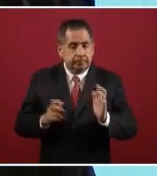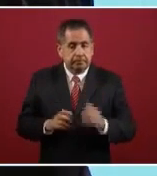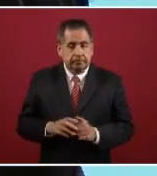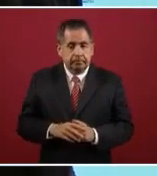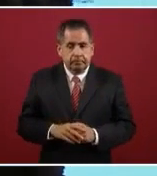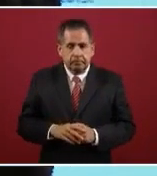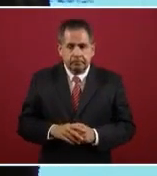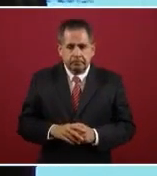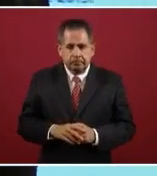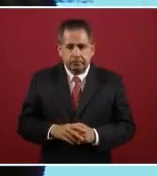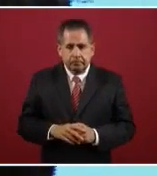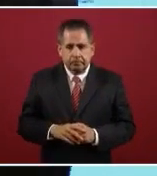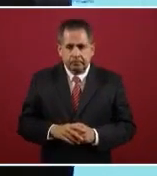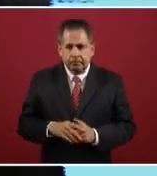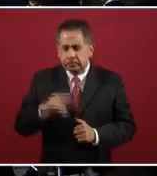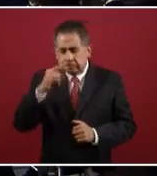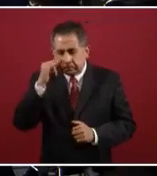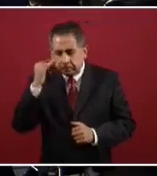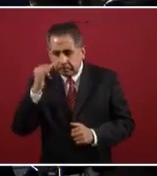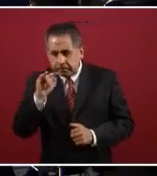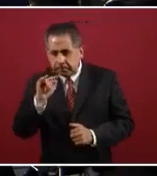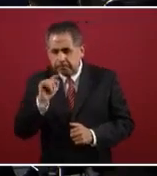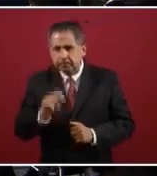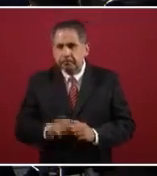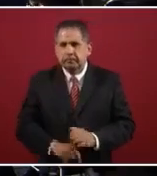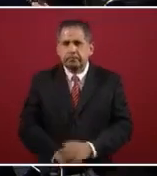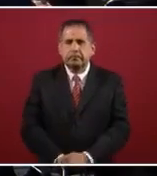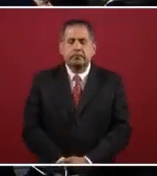No alcanzo, a ver.